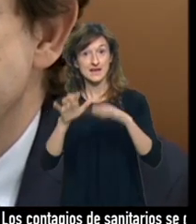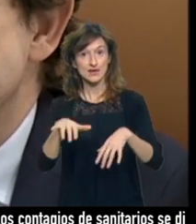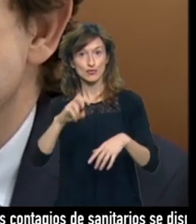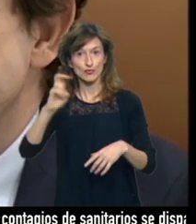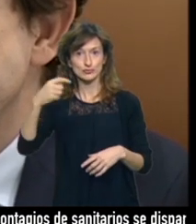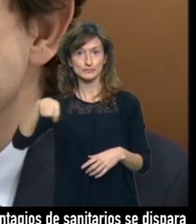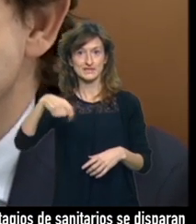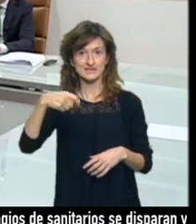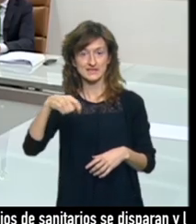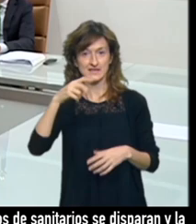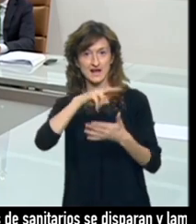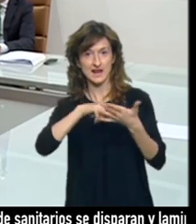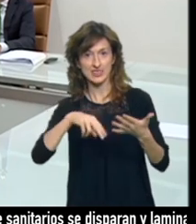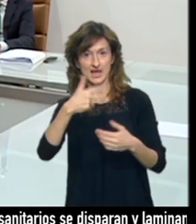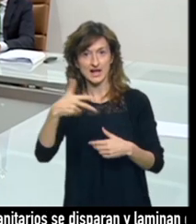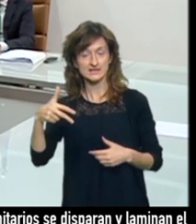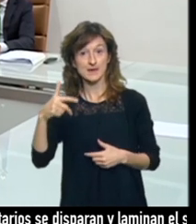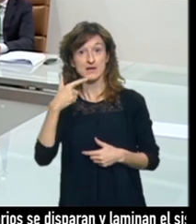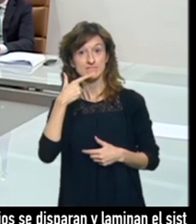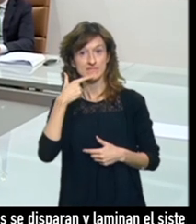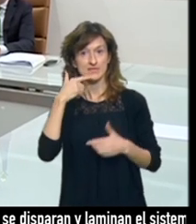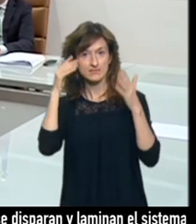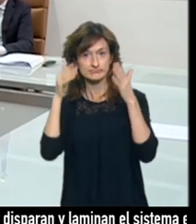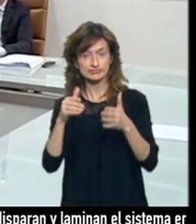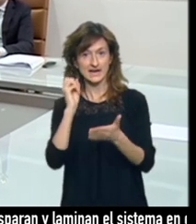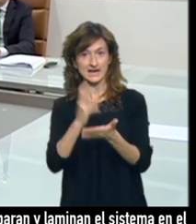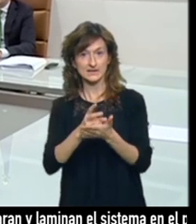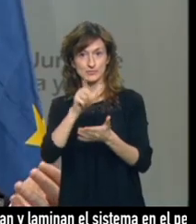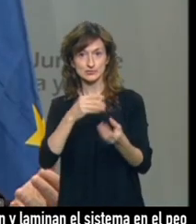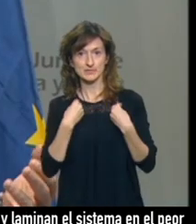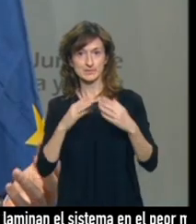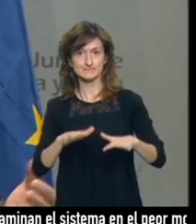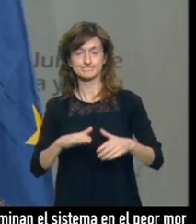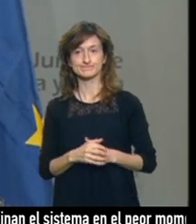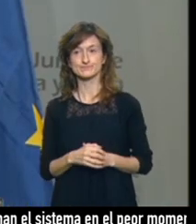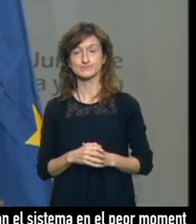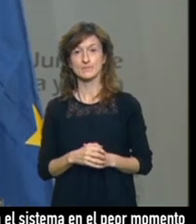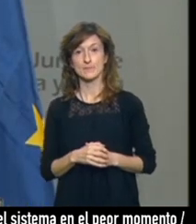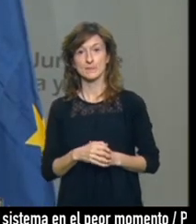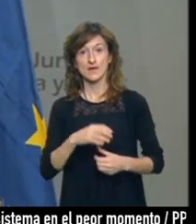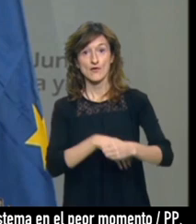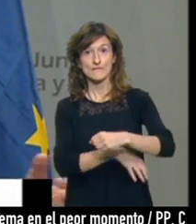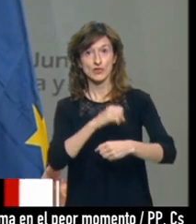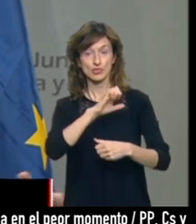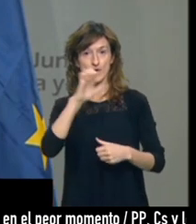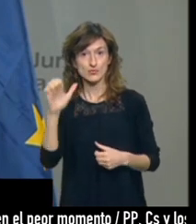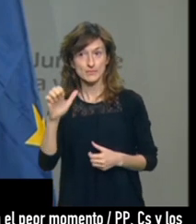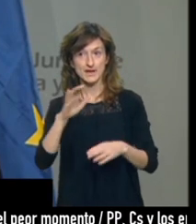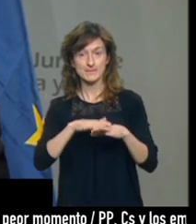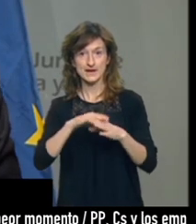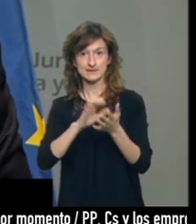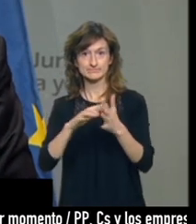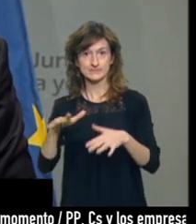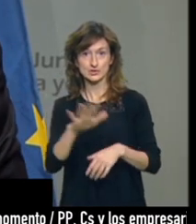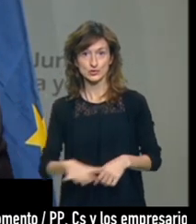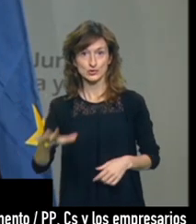otros presidentes como los de Galicia o Cantabria, ha puesto el foco en el reto demográfico. Estos fondos europeos tienen que llegar, por tanto, a todo el